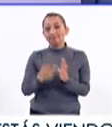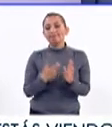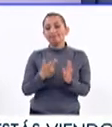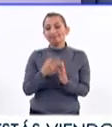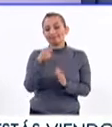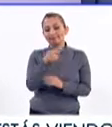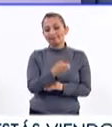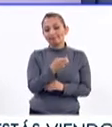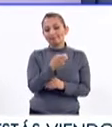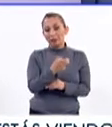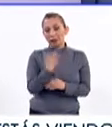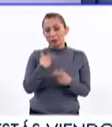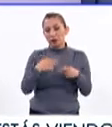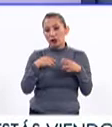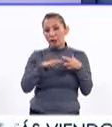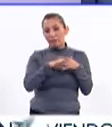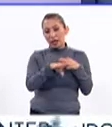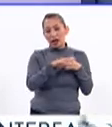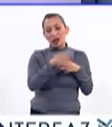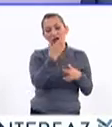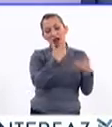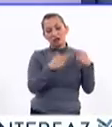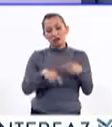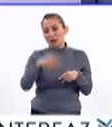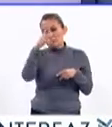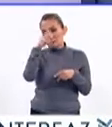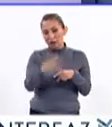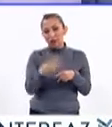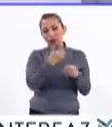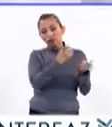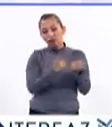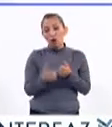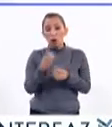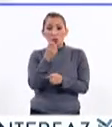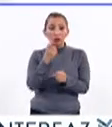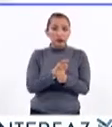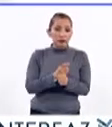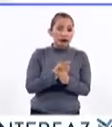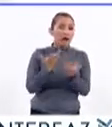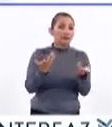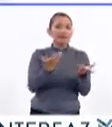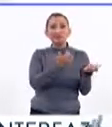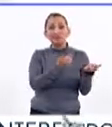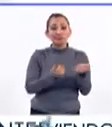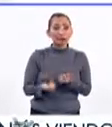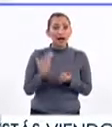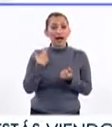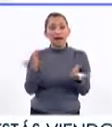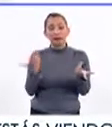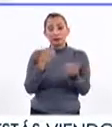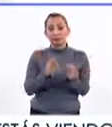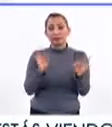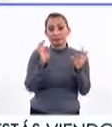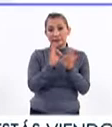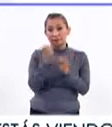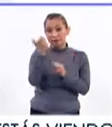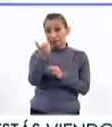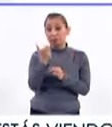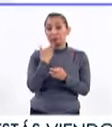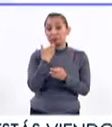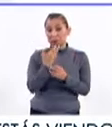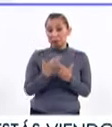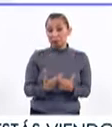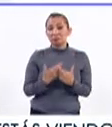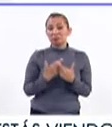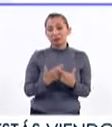pues estos migrantes siguen regresando a nuestro país, trayendo oportunidades, trayendo flujos importantes económicos,